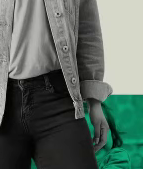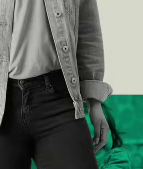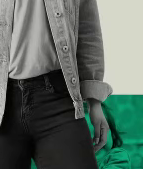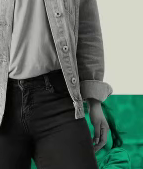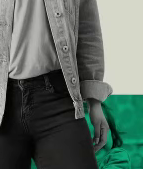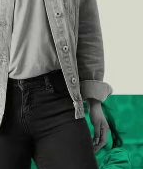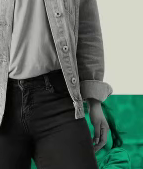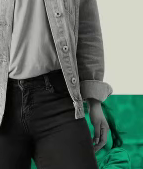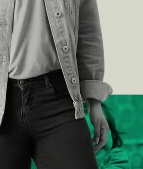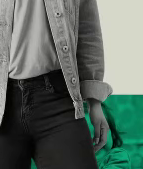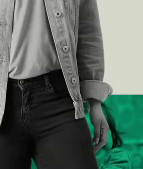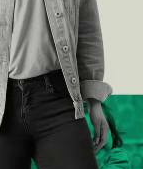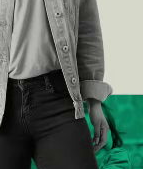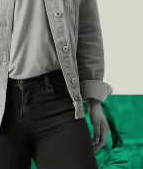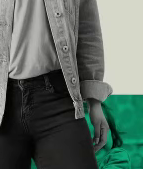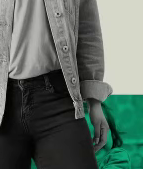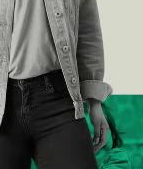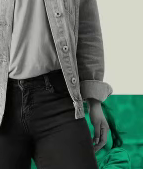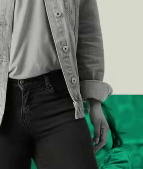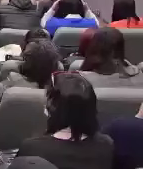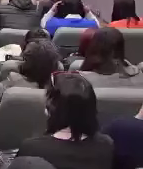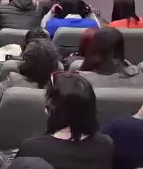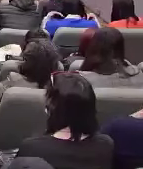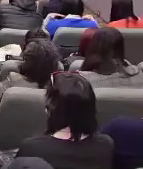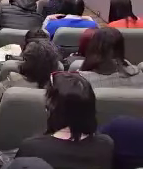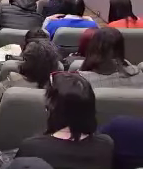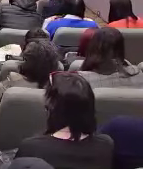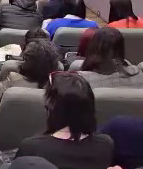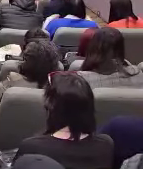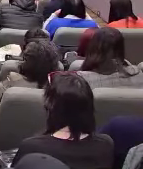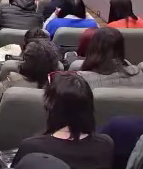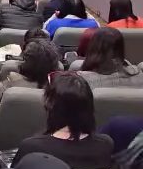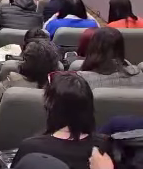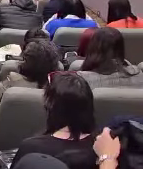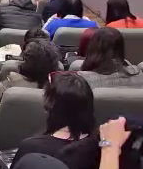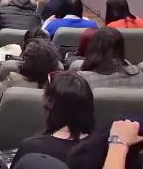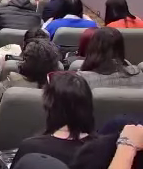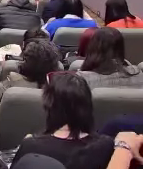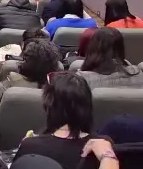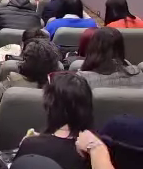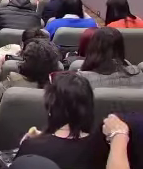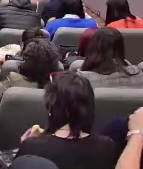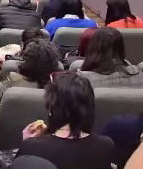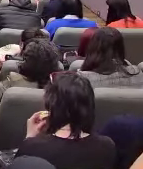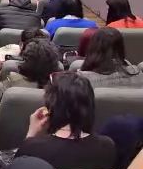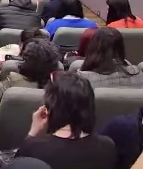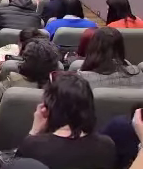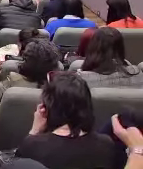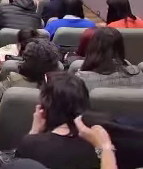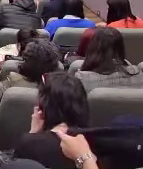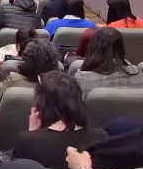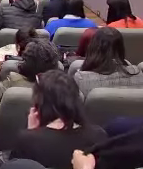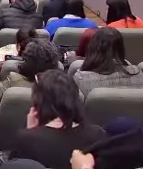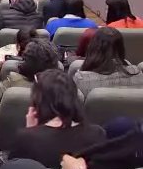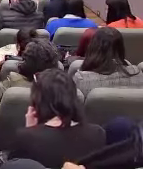esta jornada bueno Muy buenos días a todos y todas quienes nos acompañan esta mañana a nombre de la